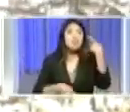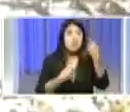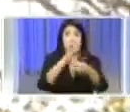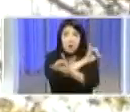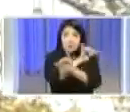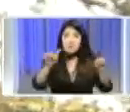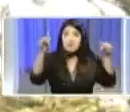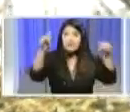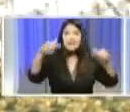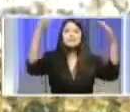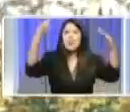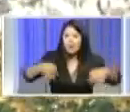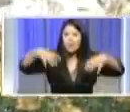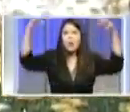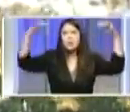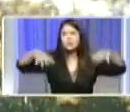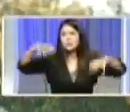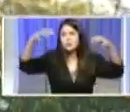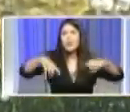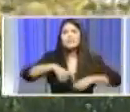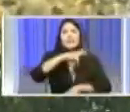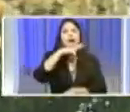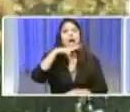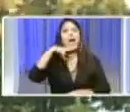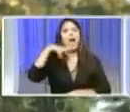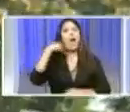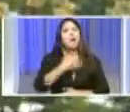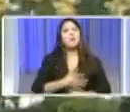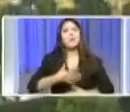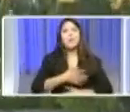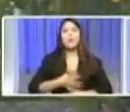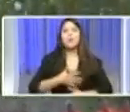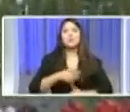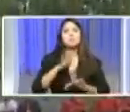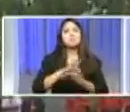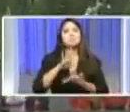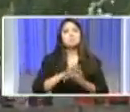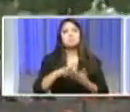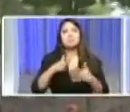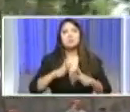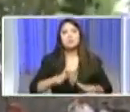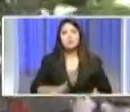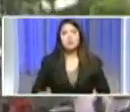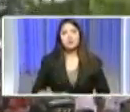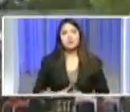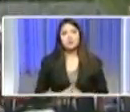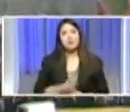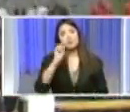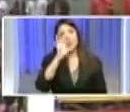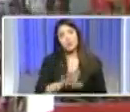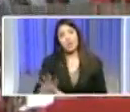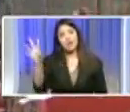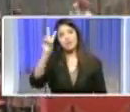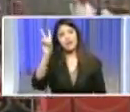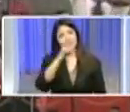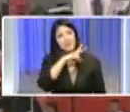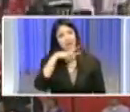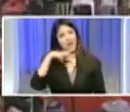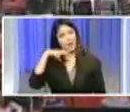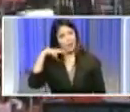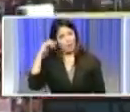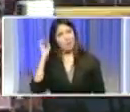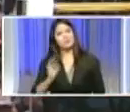el acto, caerá esa agua bendita, sabrosa, para refrescar nuestro país. Sabrosa,